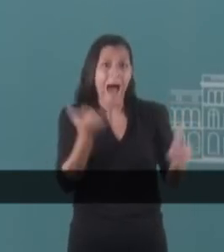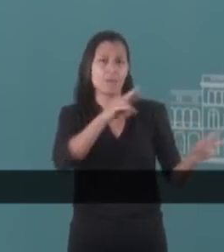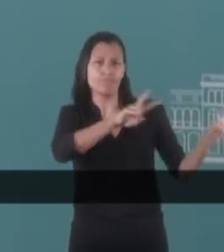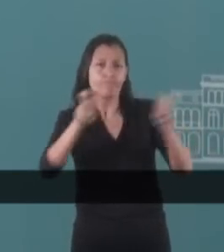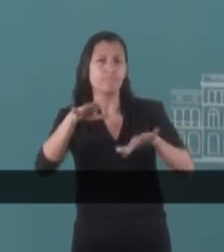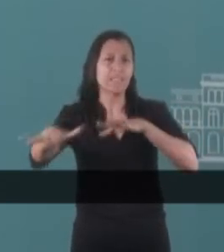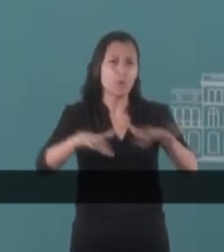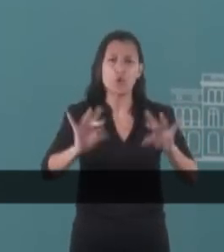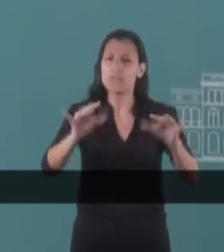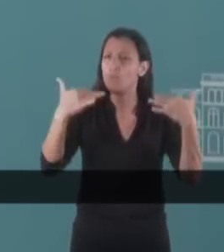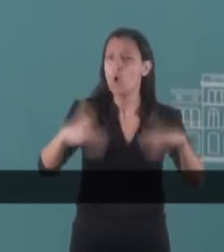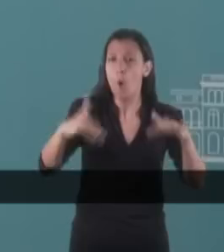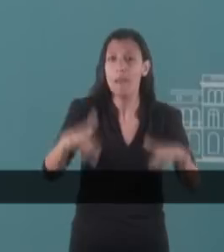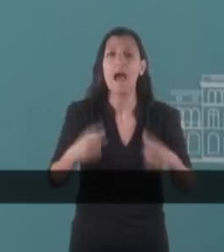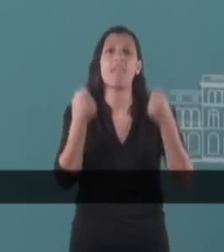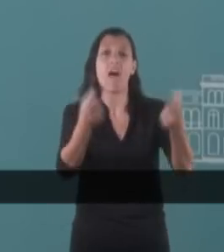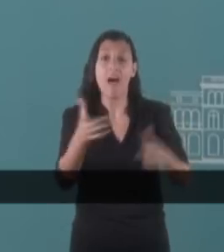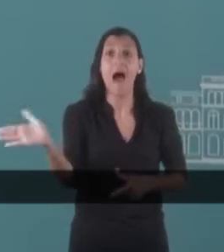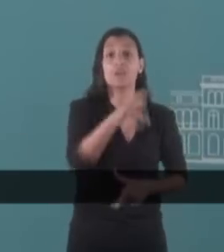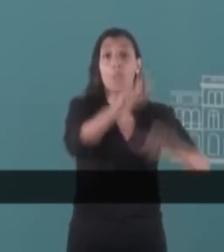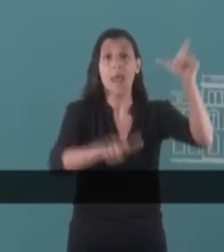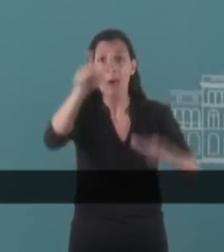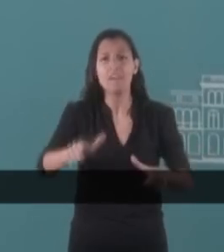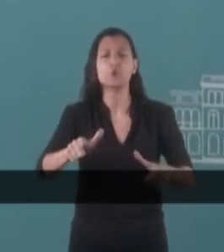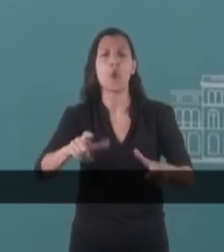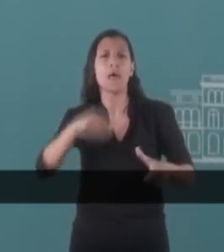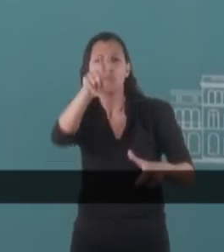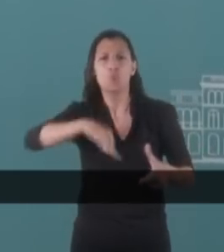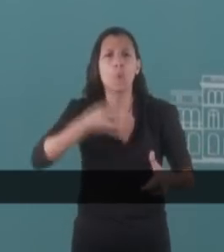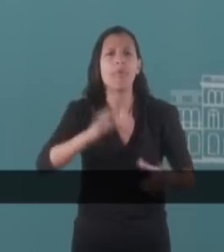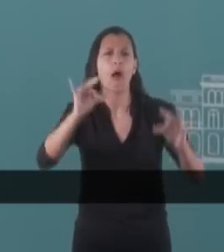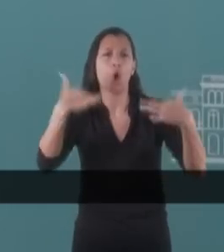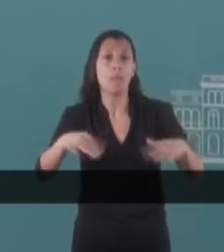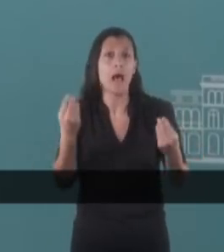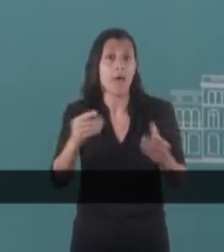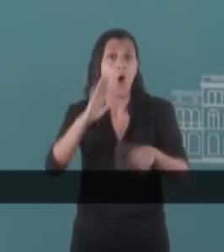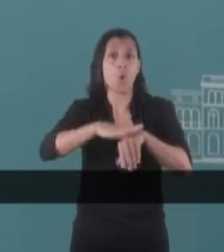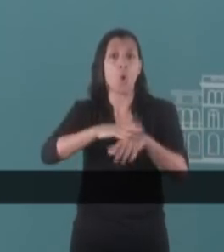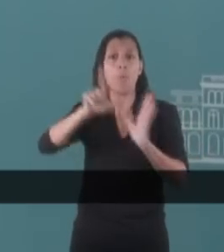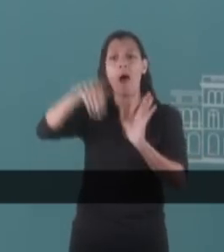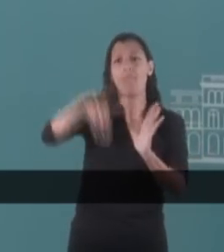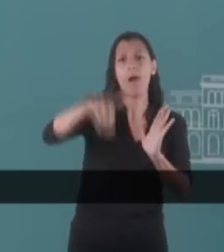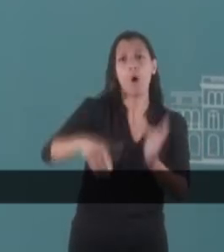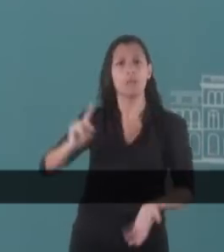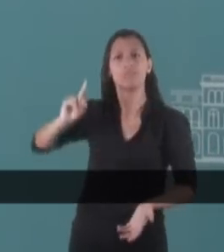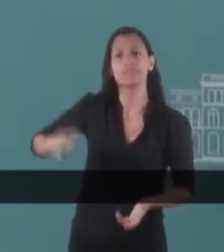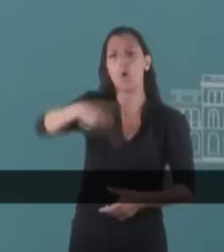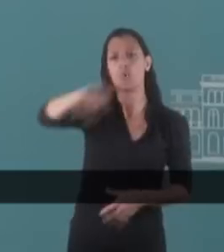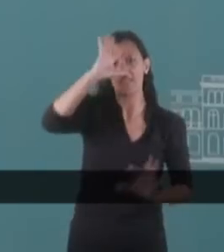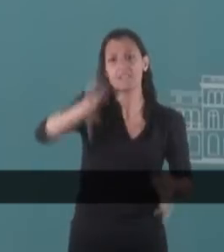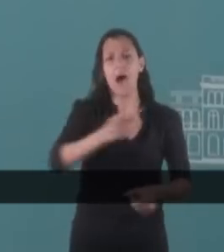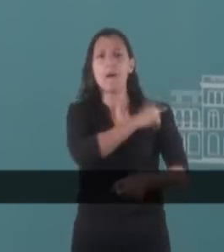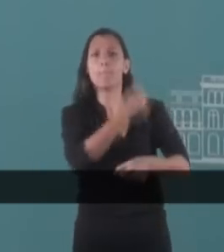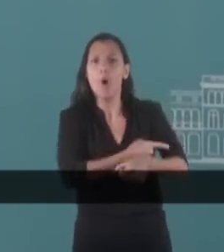ha complicado la vida de la gente con la demora en los fallos. La justicia en general, ustedes saben que es en este momento uno de los poderes